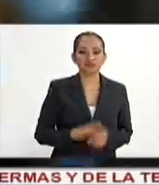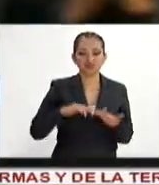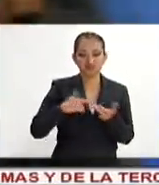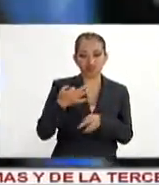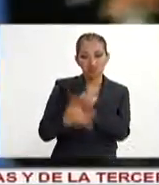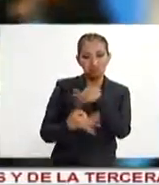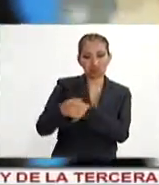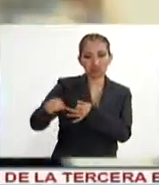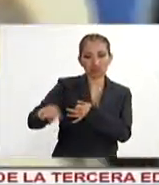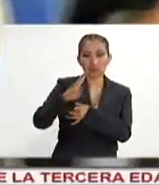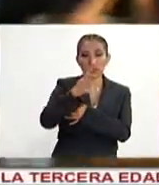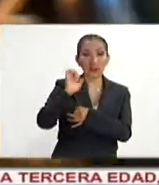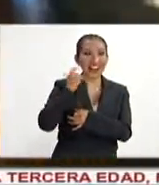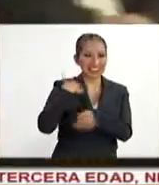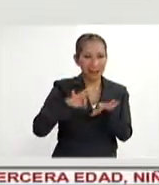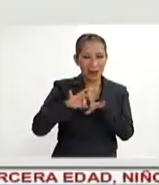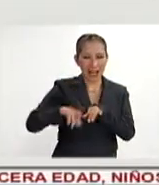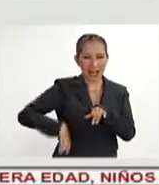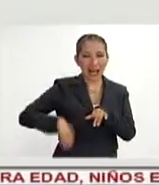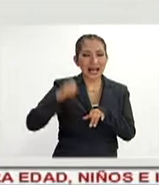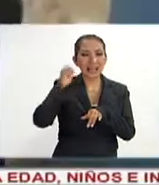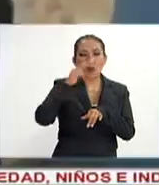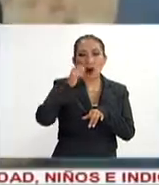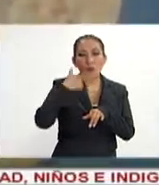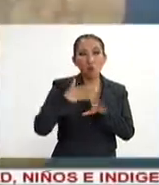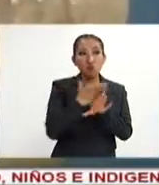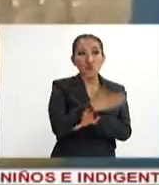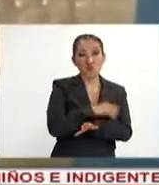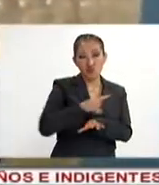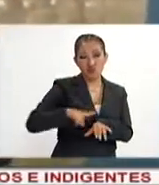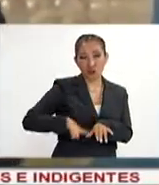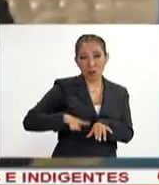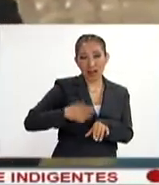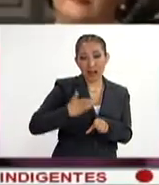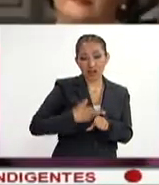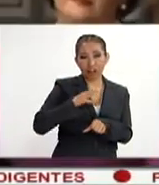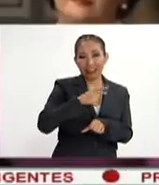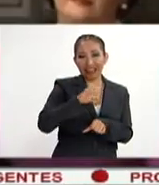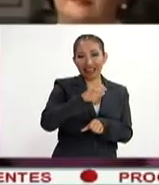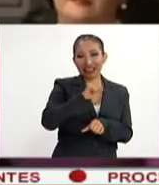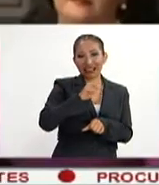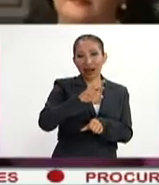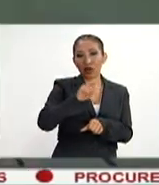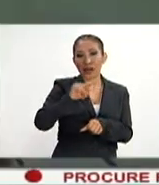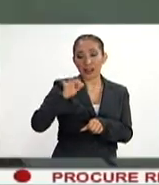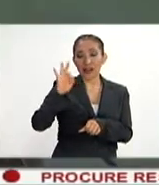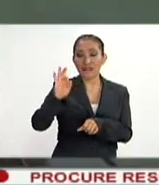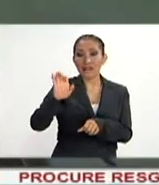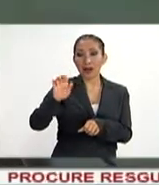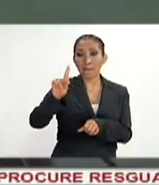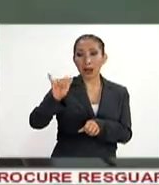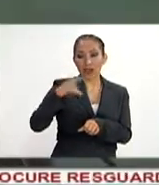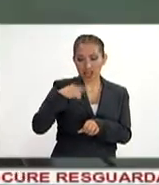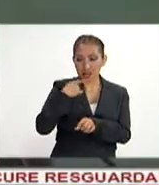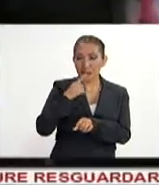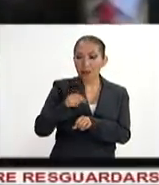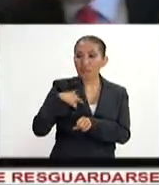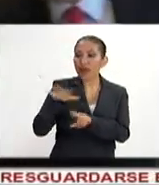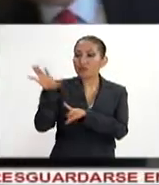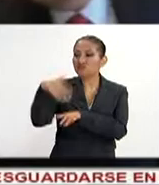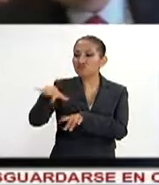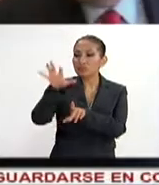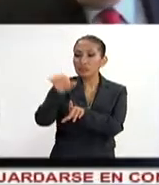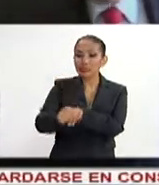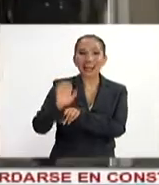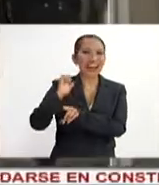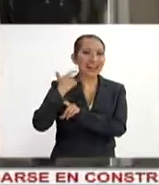Vinculan a proceso a 4 exfuncionarios de Chihuahua que trabajaron durante la administración de César Duarte. La FEPADE ya pidió una orden de aprehensión en